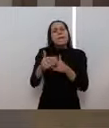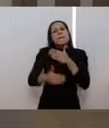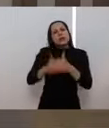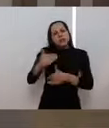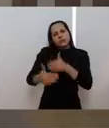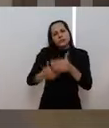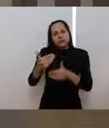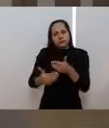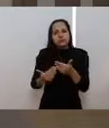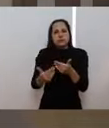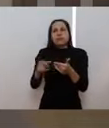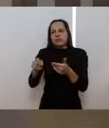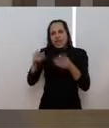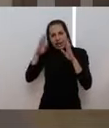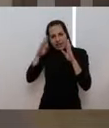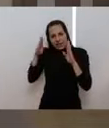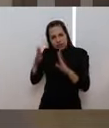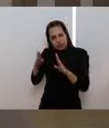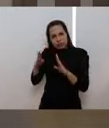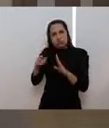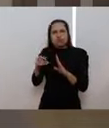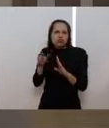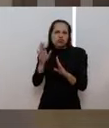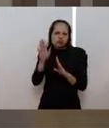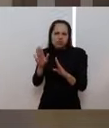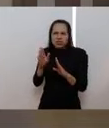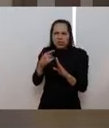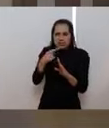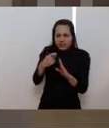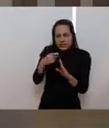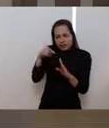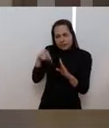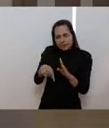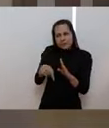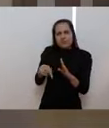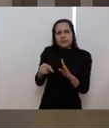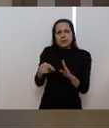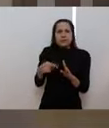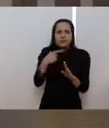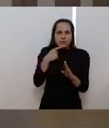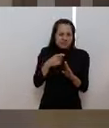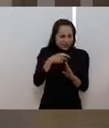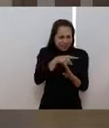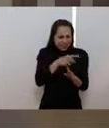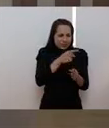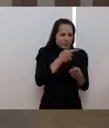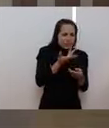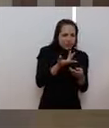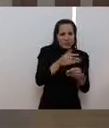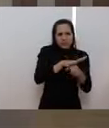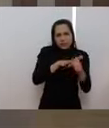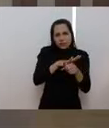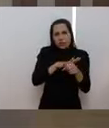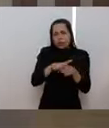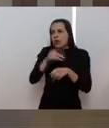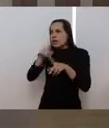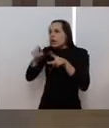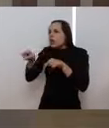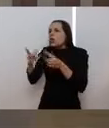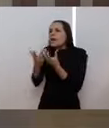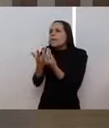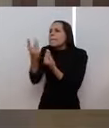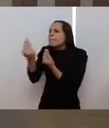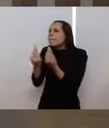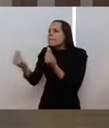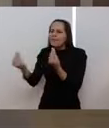o esas atenciones que por su complejidad sólo se prestan a que las otras que se prestan en los establecimientos las hace cada una de las fuerzas